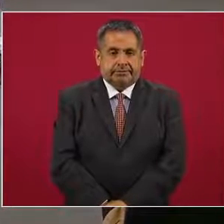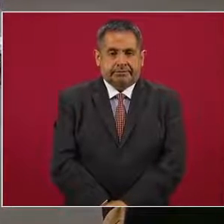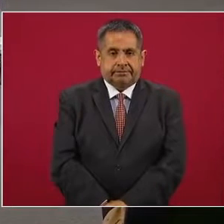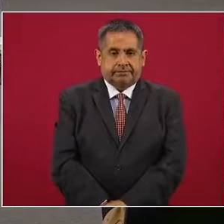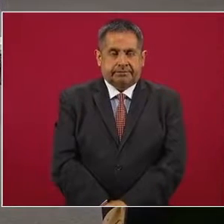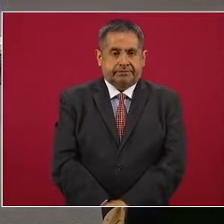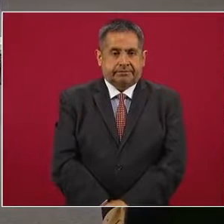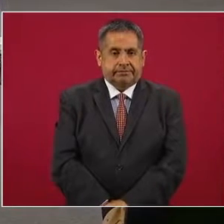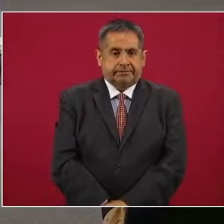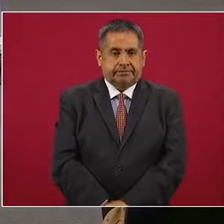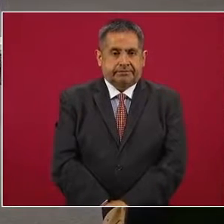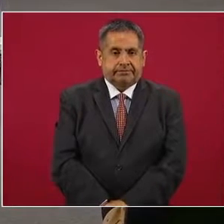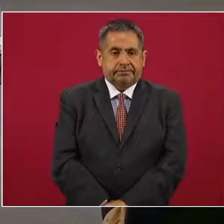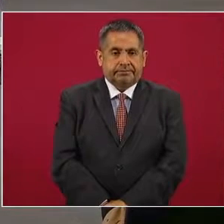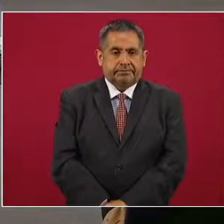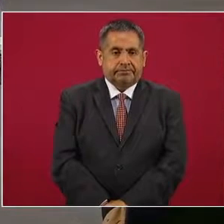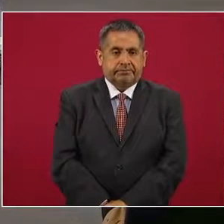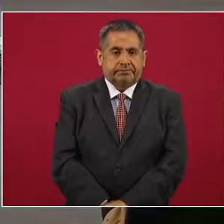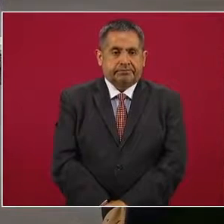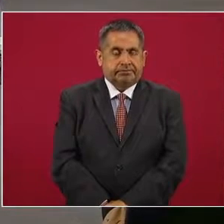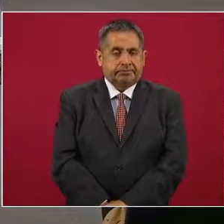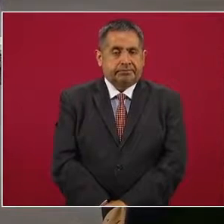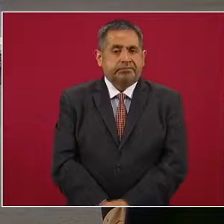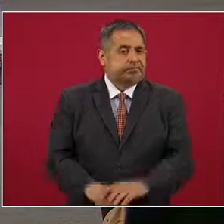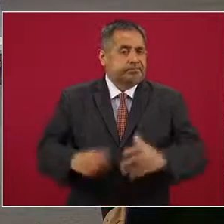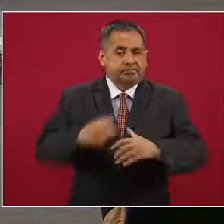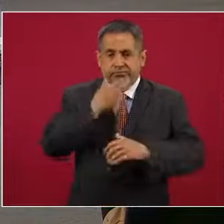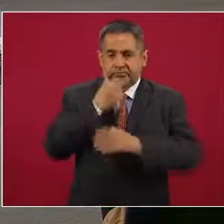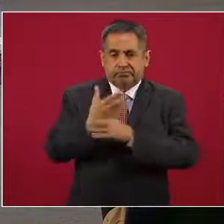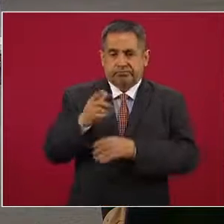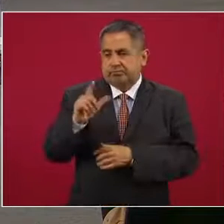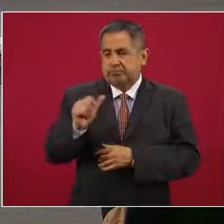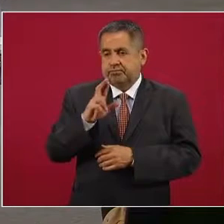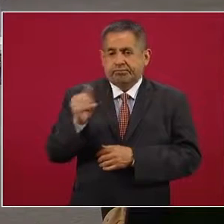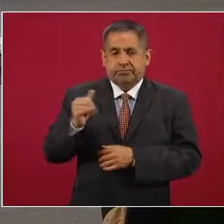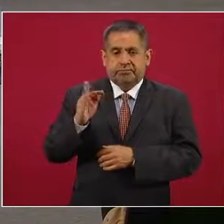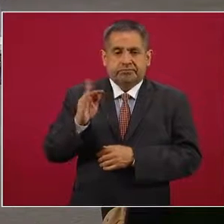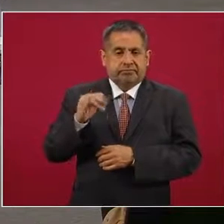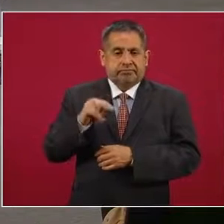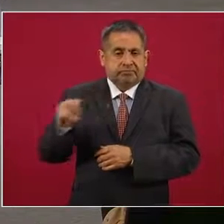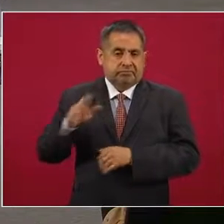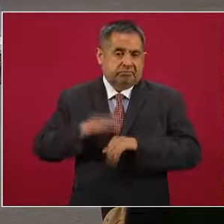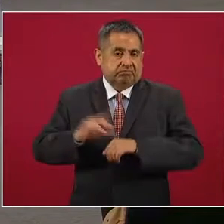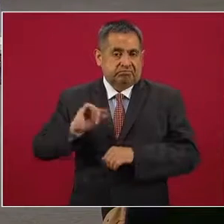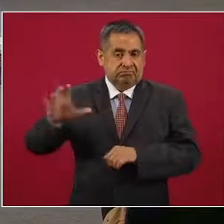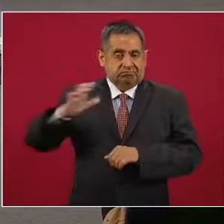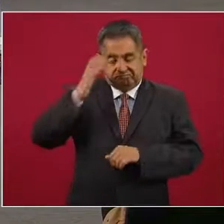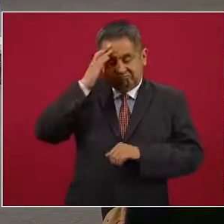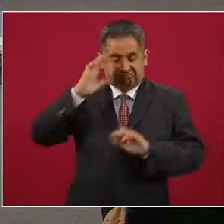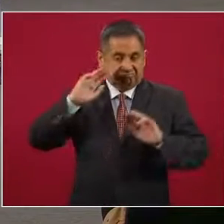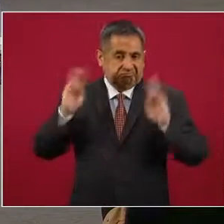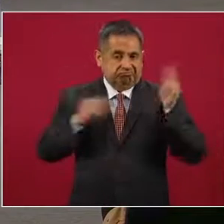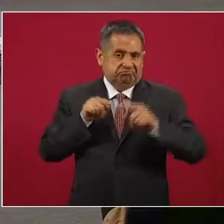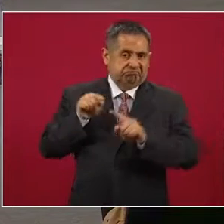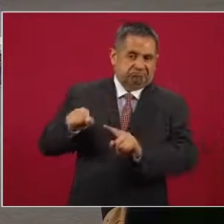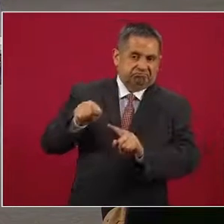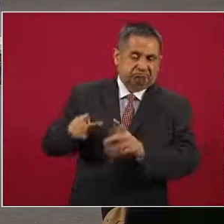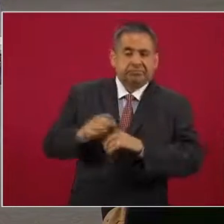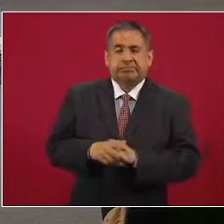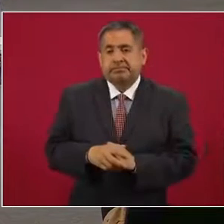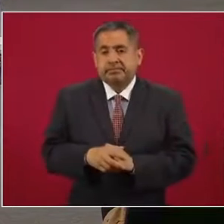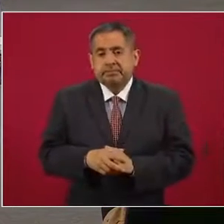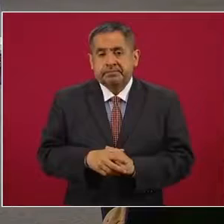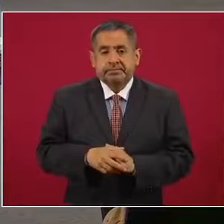Larry Fink es el financiero pues más famoso del mundo. El fondo